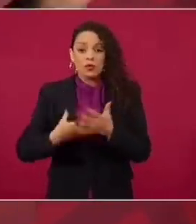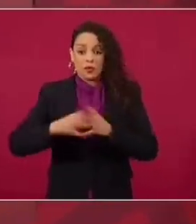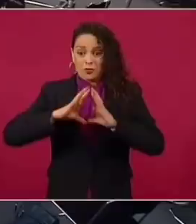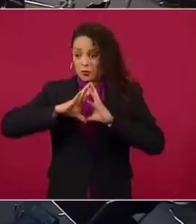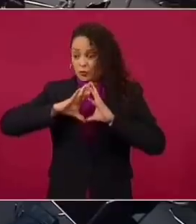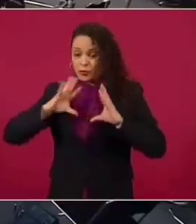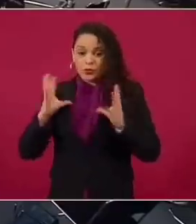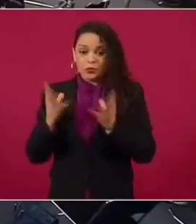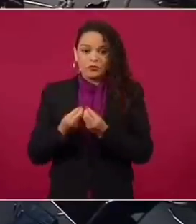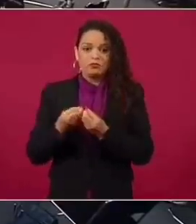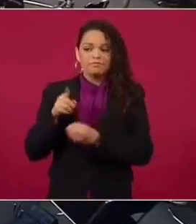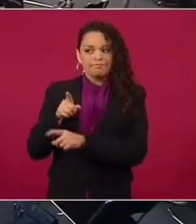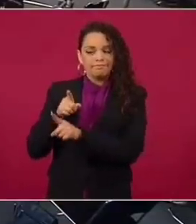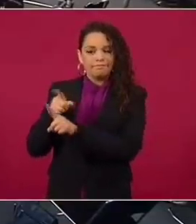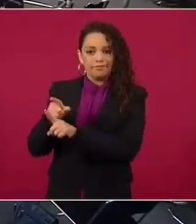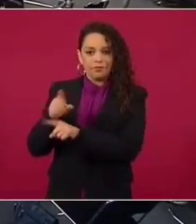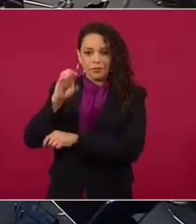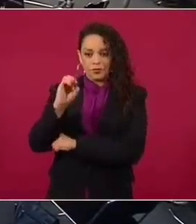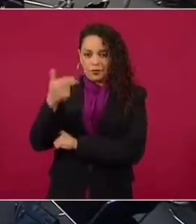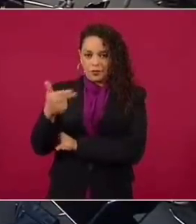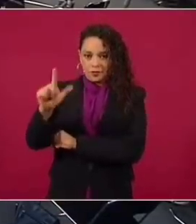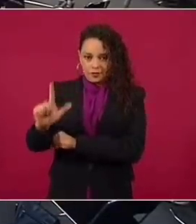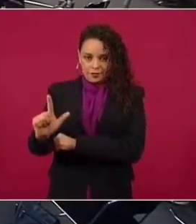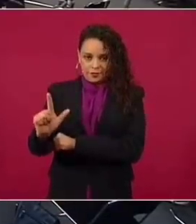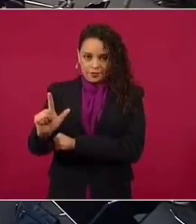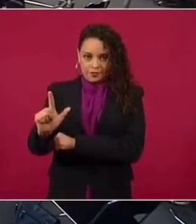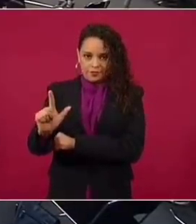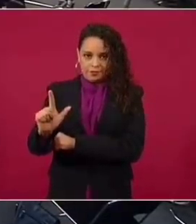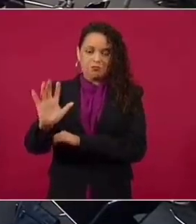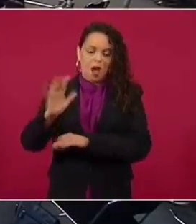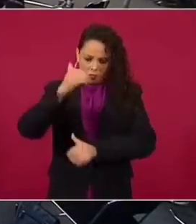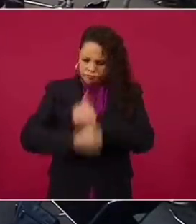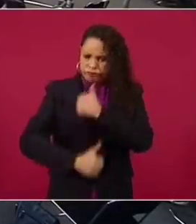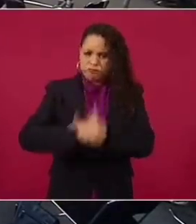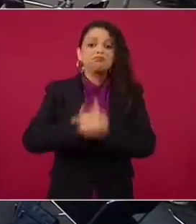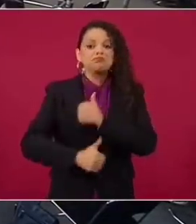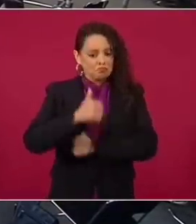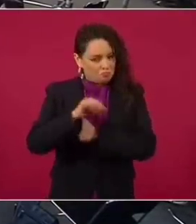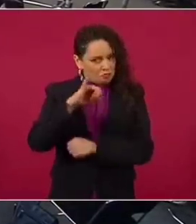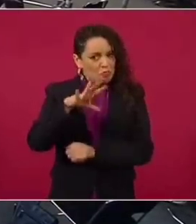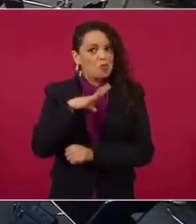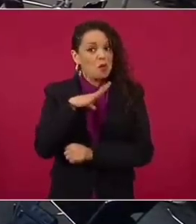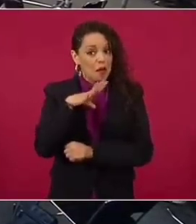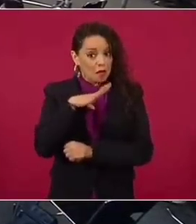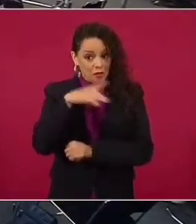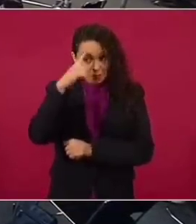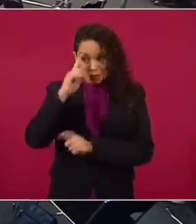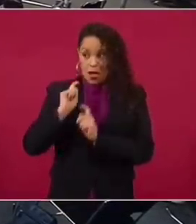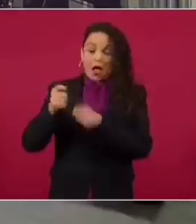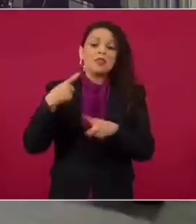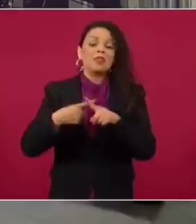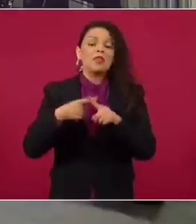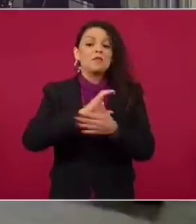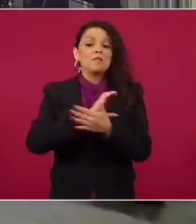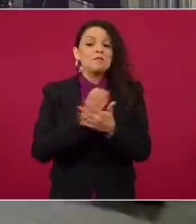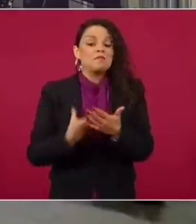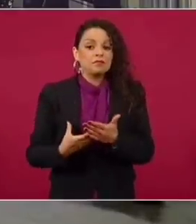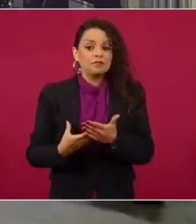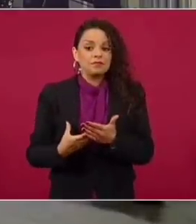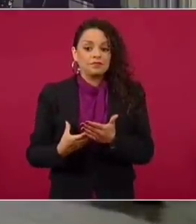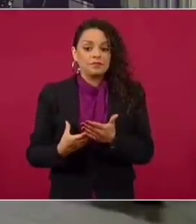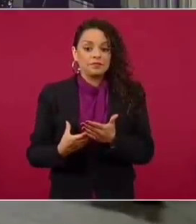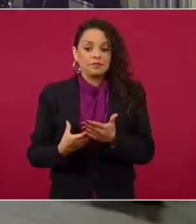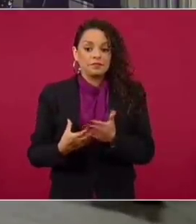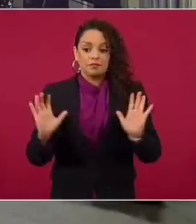para OHL. Y hacían hasta licitaciones, ¿no? Aquí les